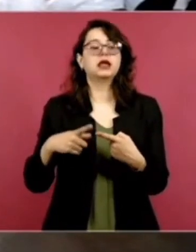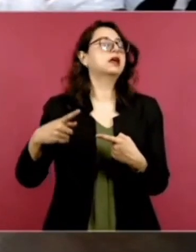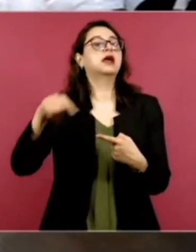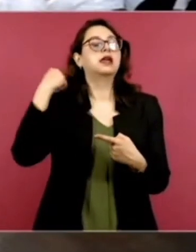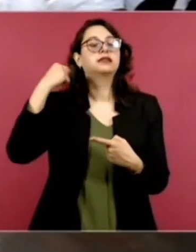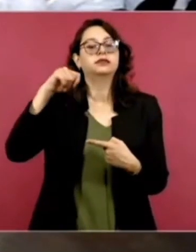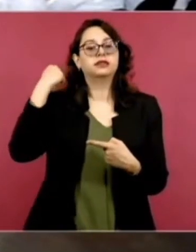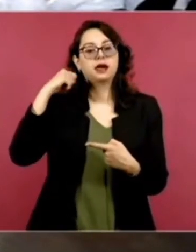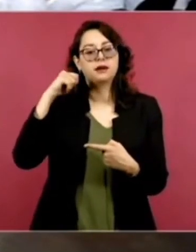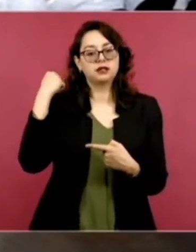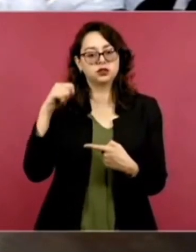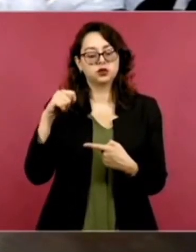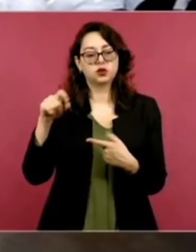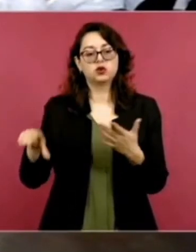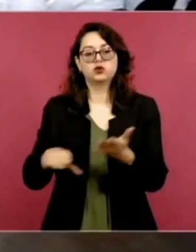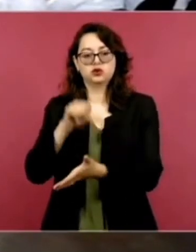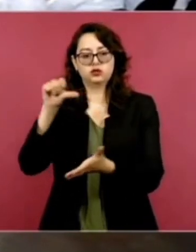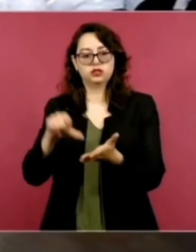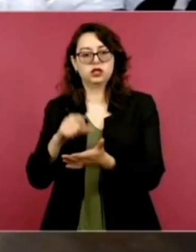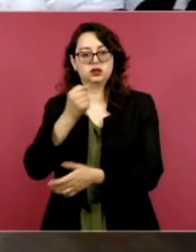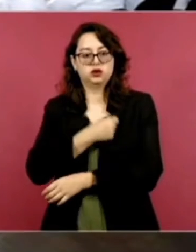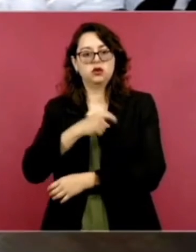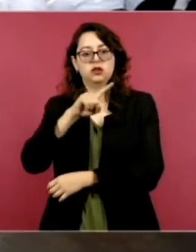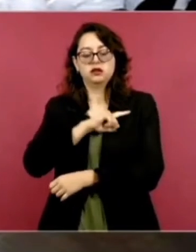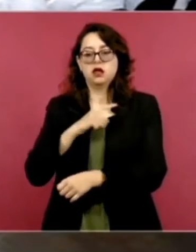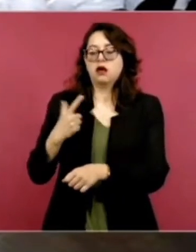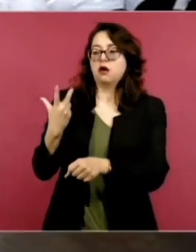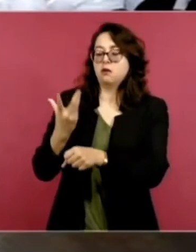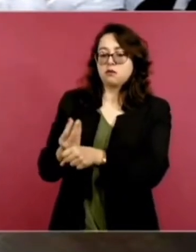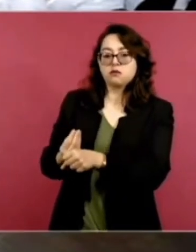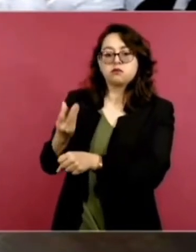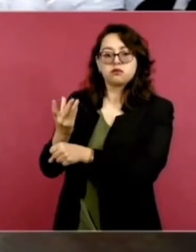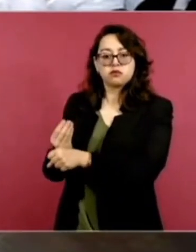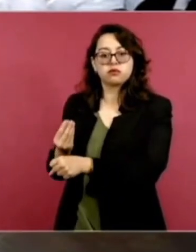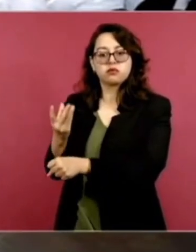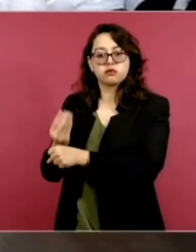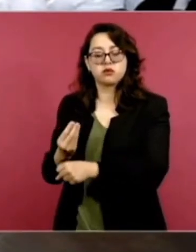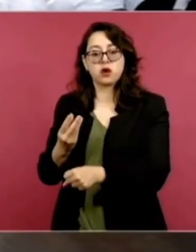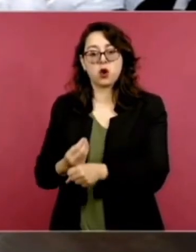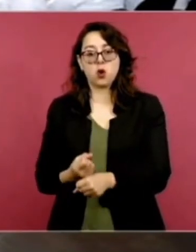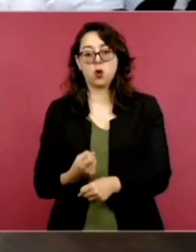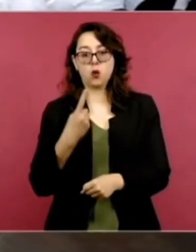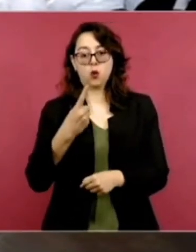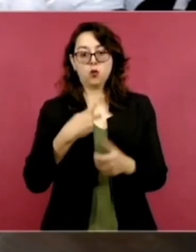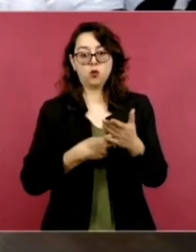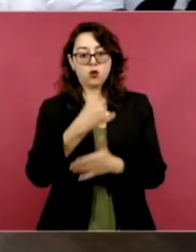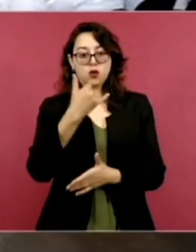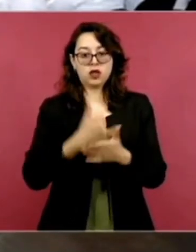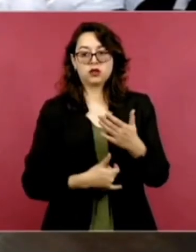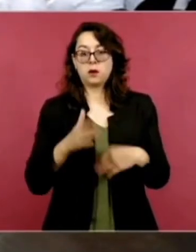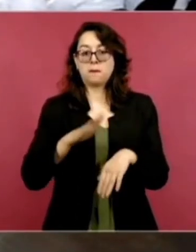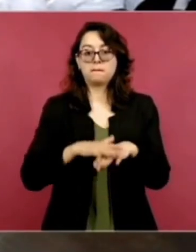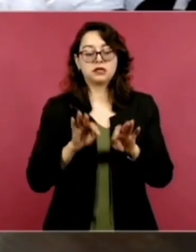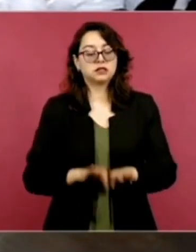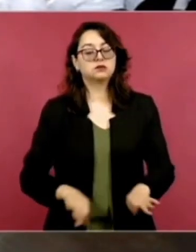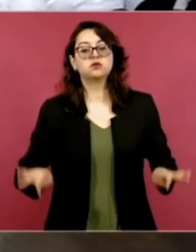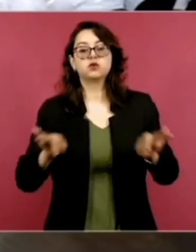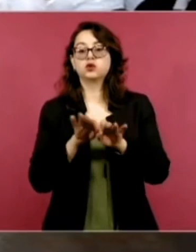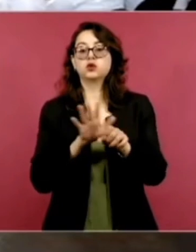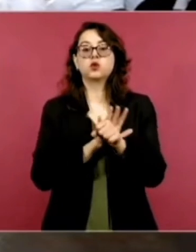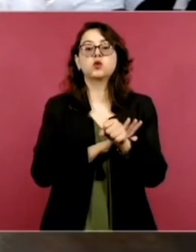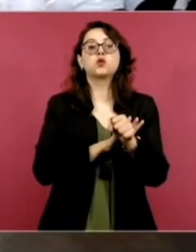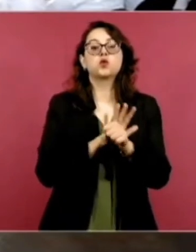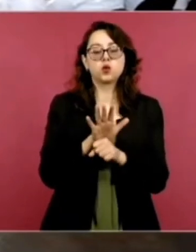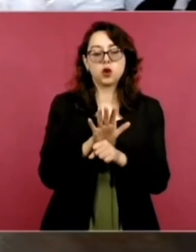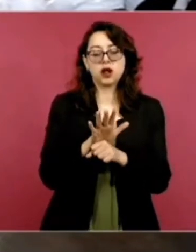253 de 572 centros de salud. Aquí hay que comentar también que uno de los proyectos más importantes es la